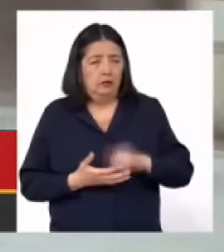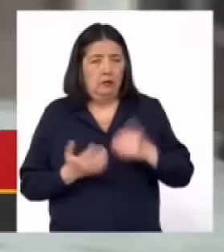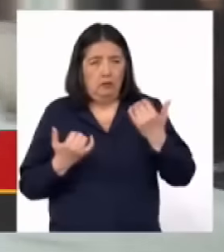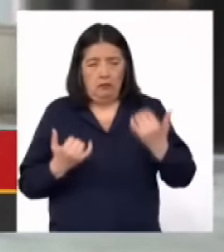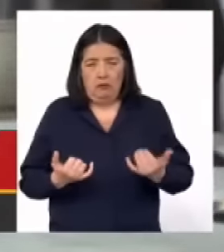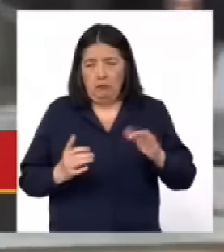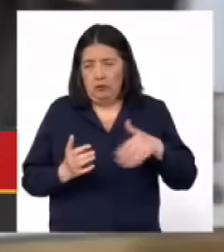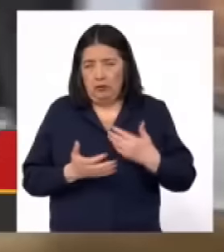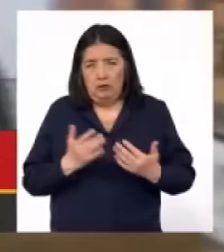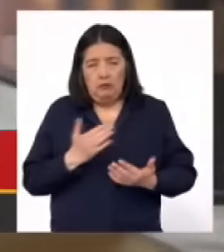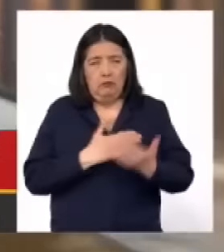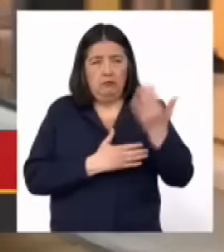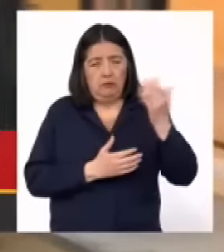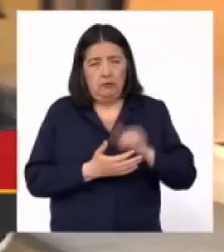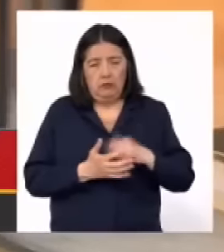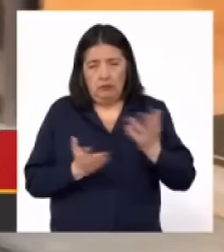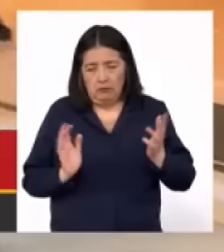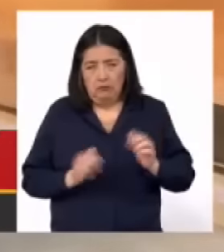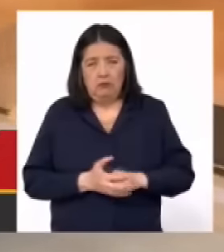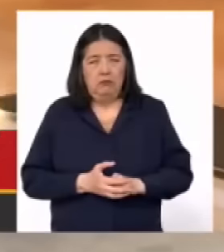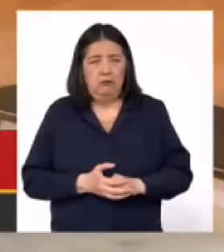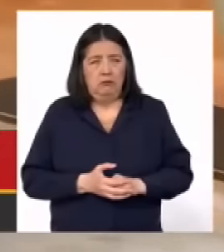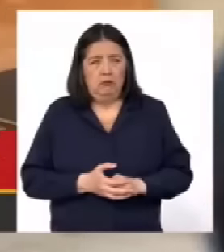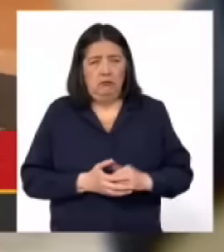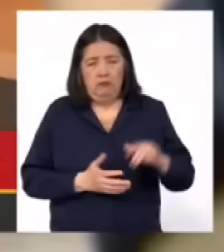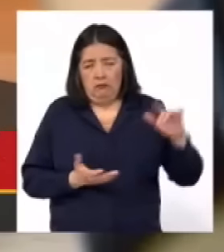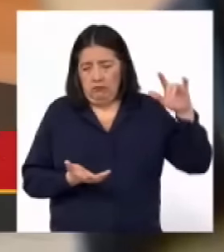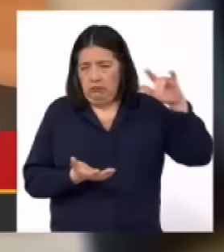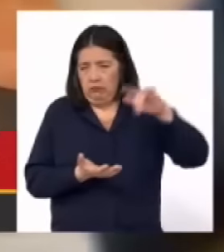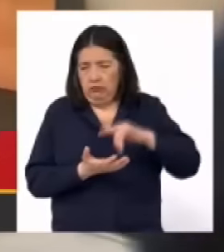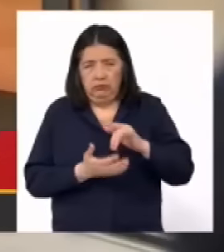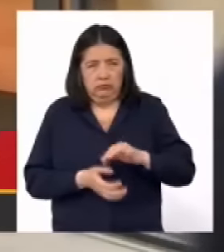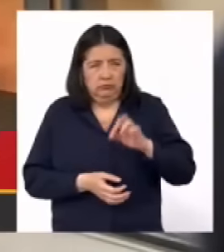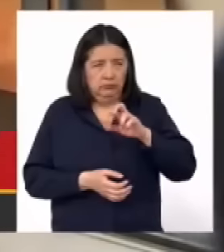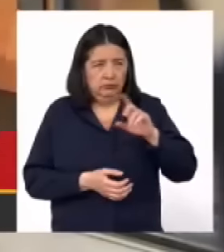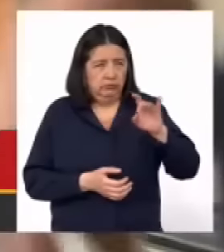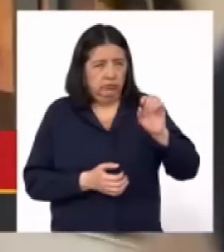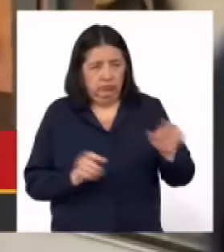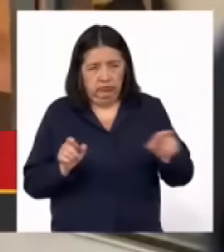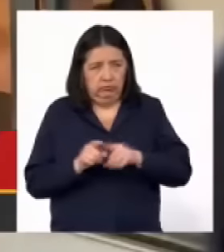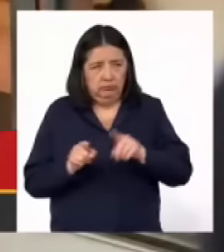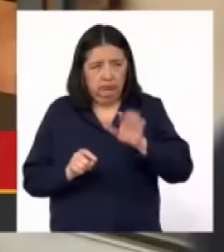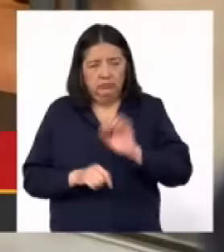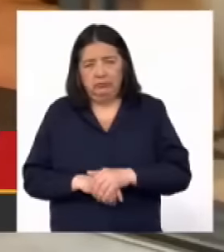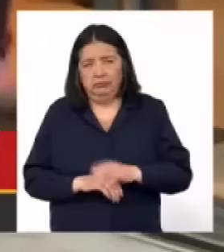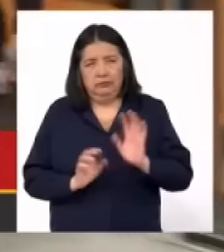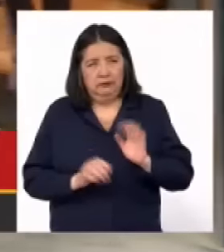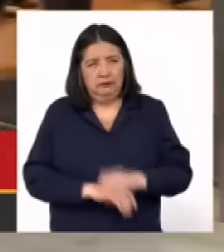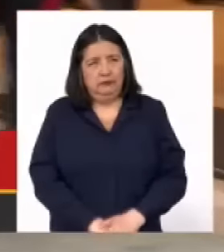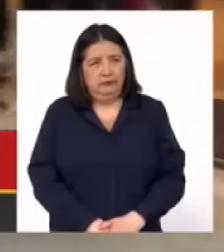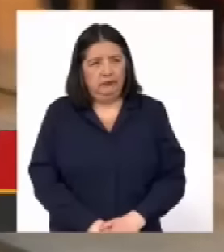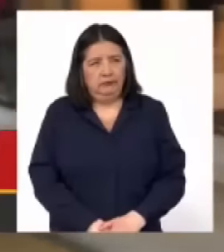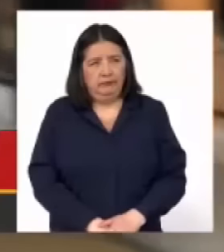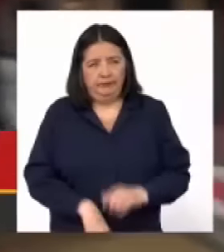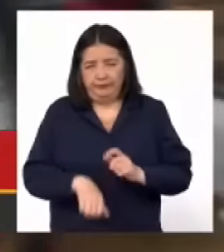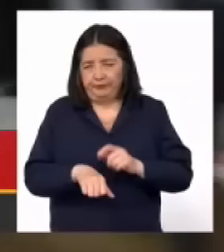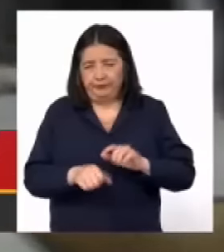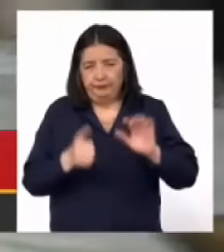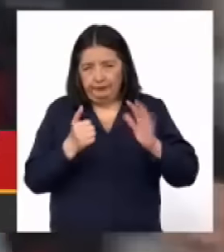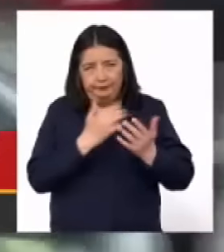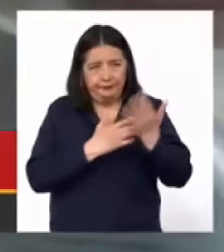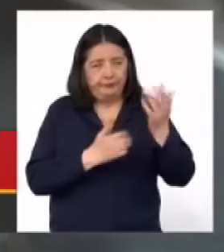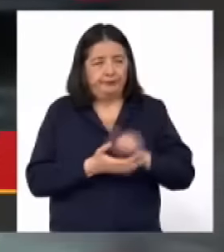hoy por la mañana, han llegado en el pueblo de Pablo, en el vuelo de Pablo Caña, en el mismo vuelo han llegado. Que es a las 6 de la mañana